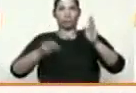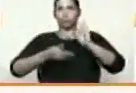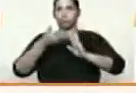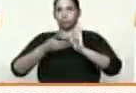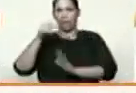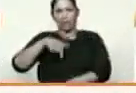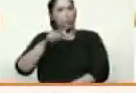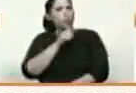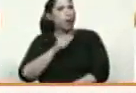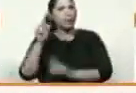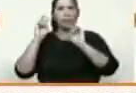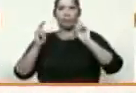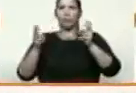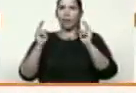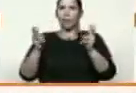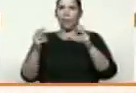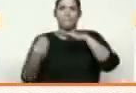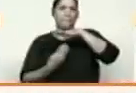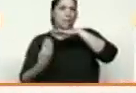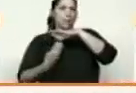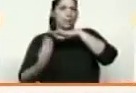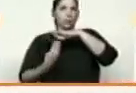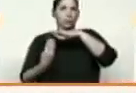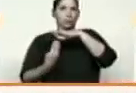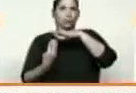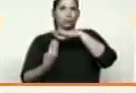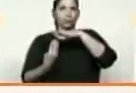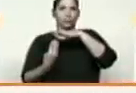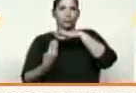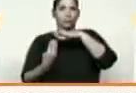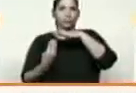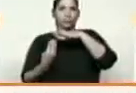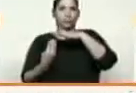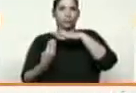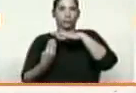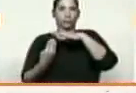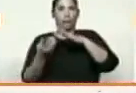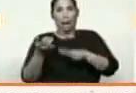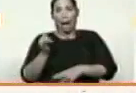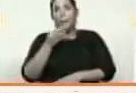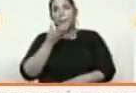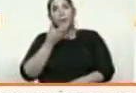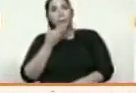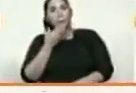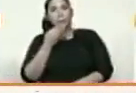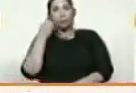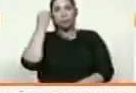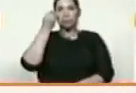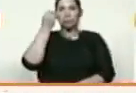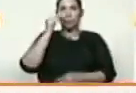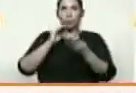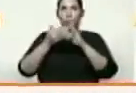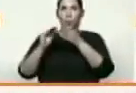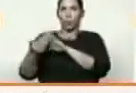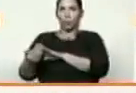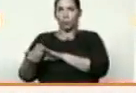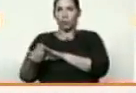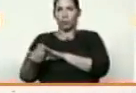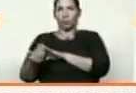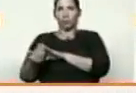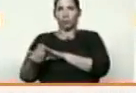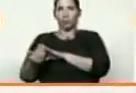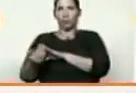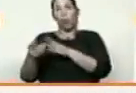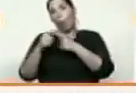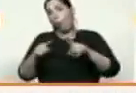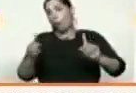temas fáciles. Hay quienes creemos en las comunas y hay quien no cree.